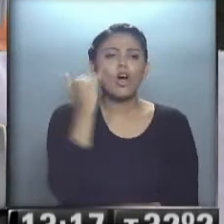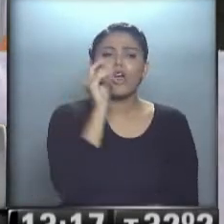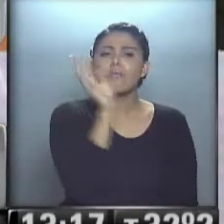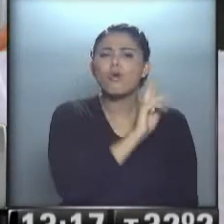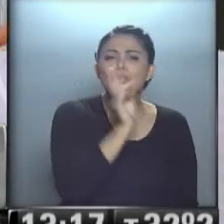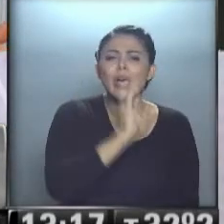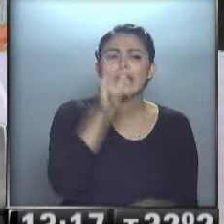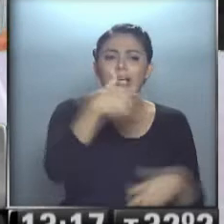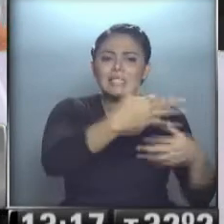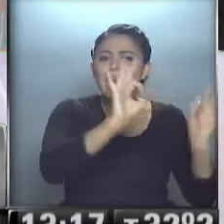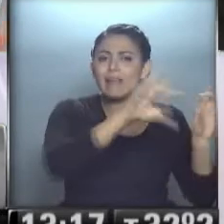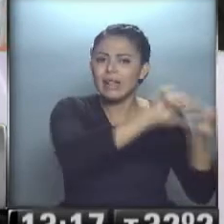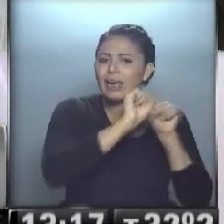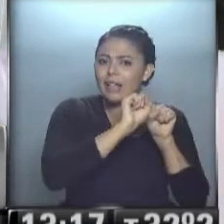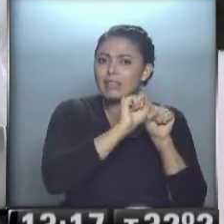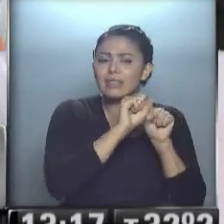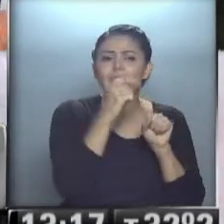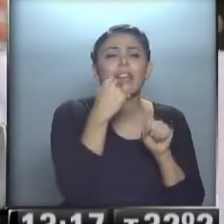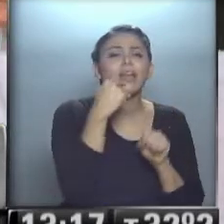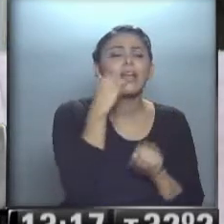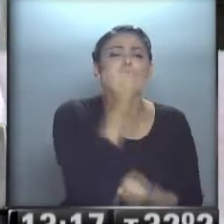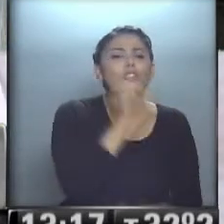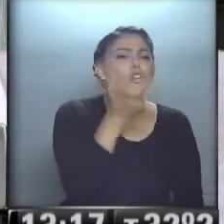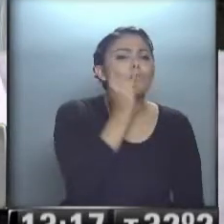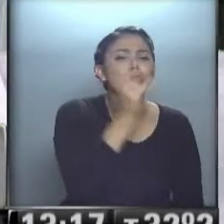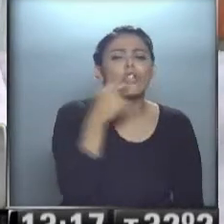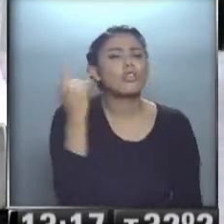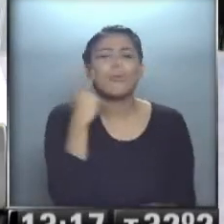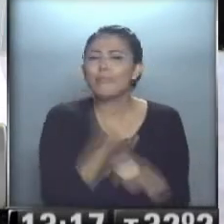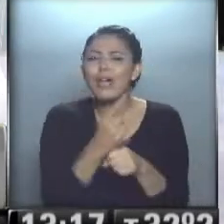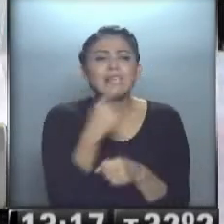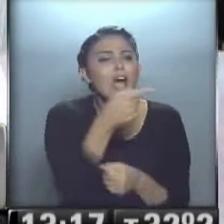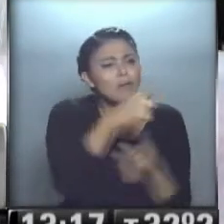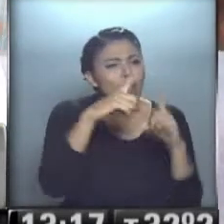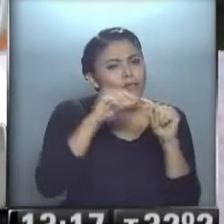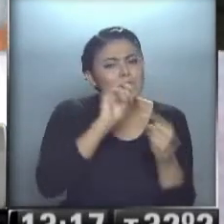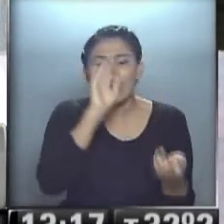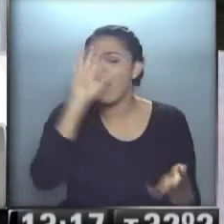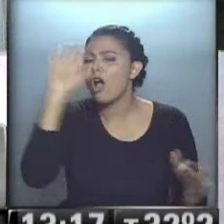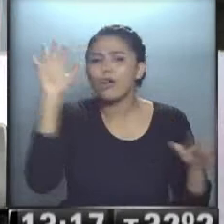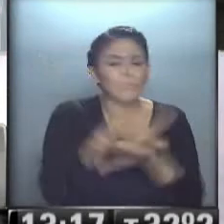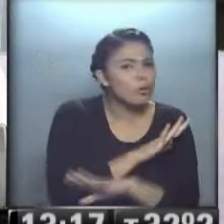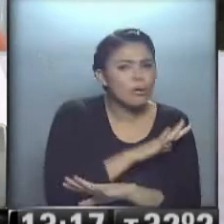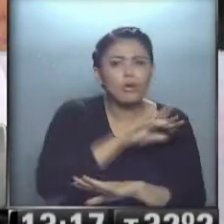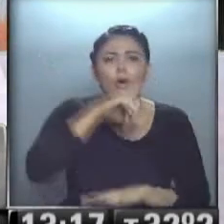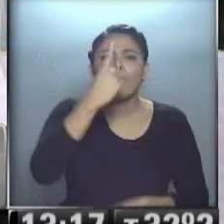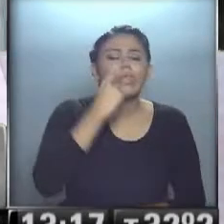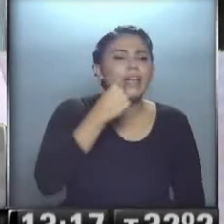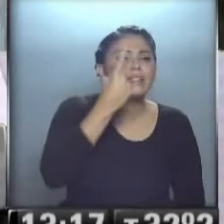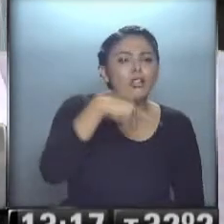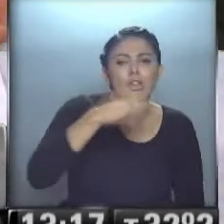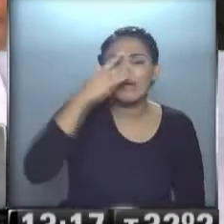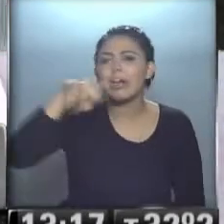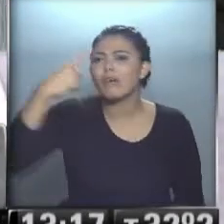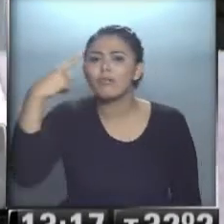todas estas mujeres rescatadas no se les puede decir bueno a ver pero como que te confundiste de fecha si dijiste una cosa un día otro día decir que esto pasó dos